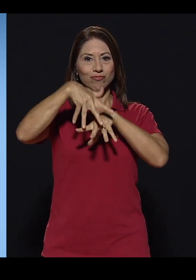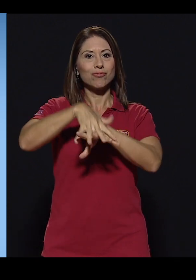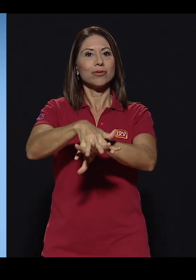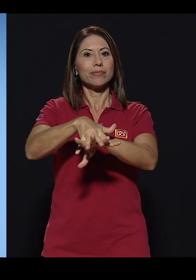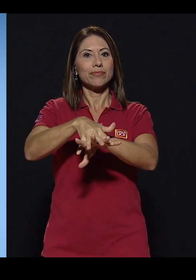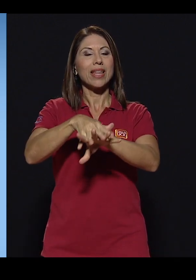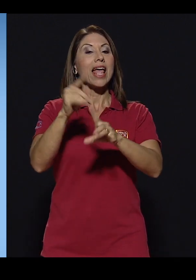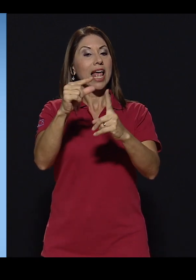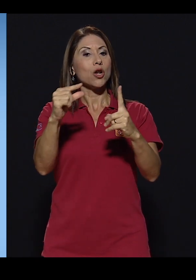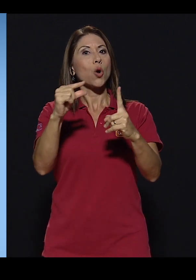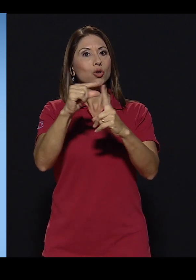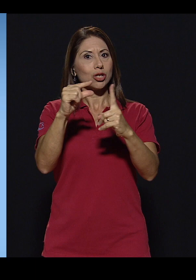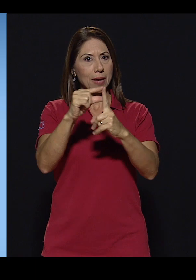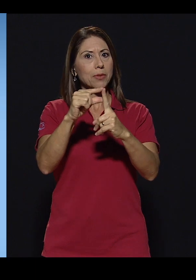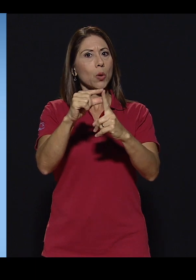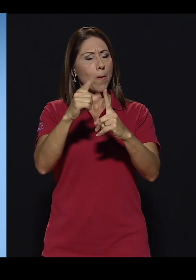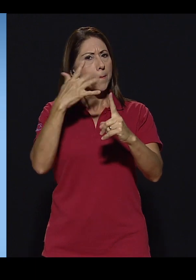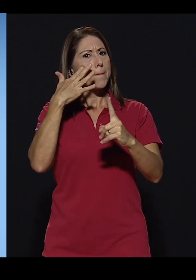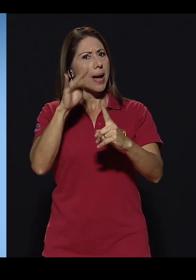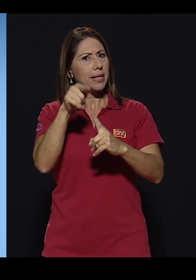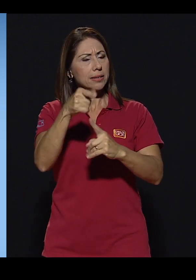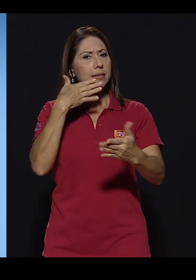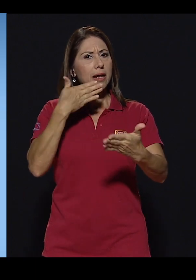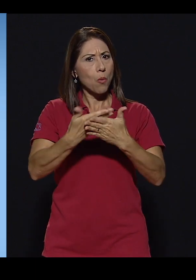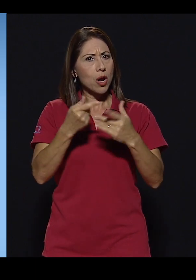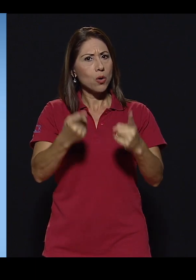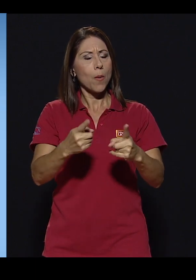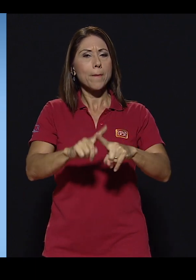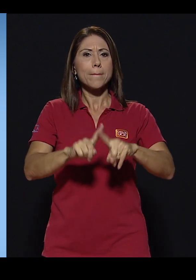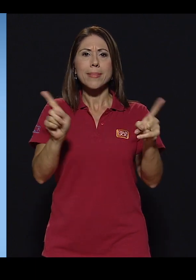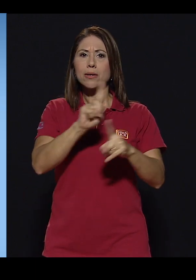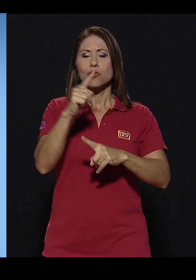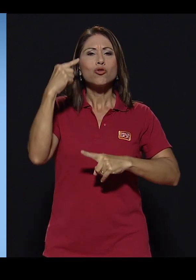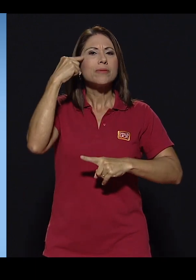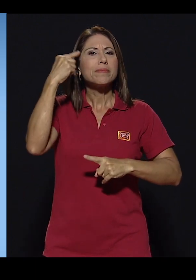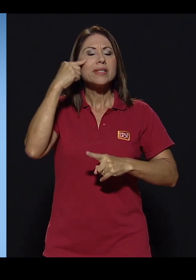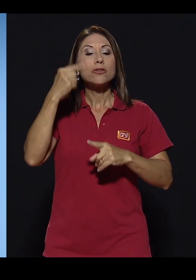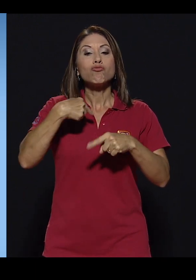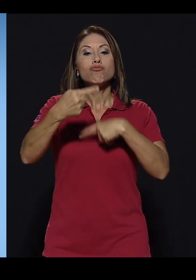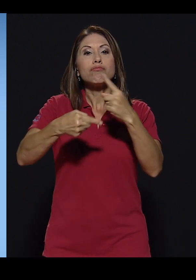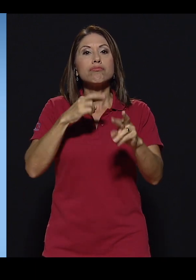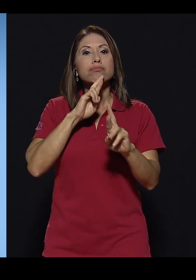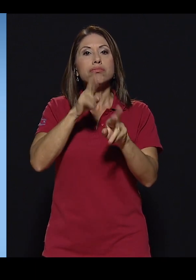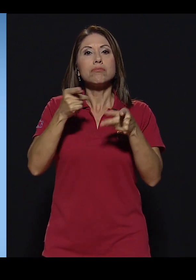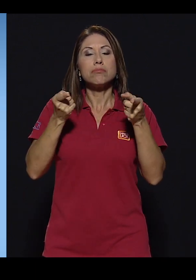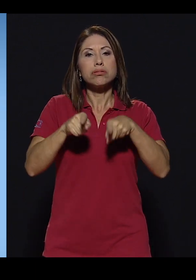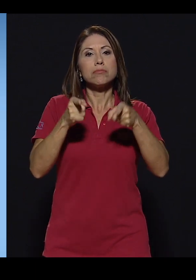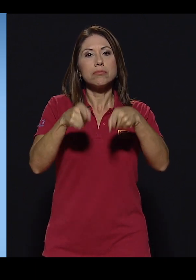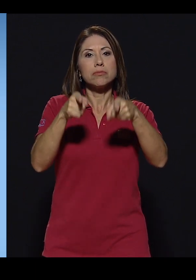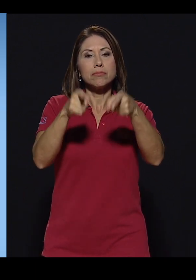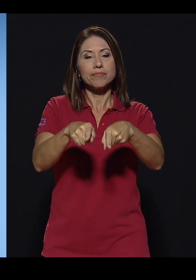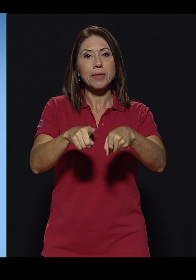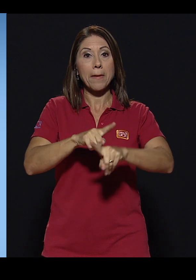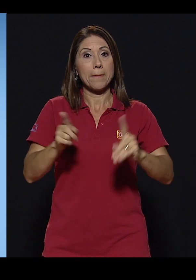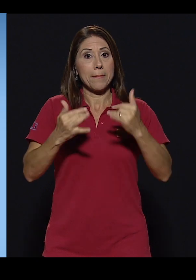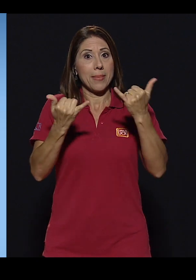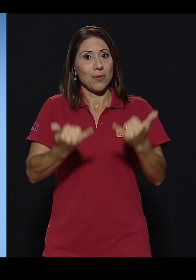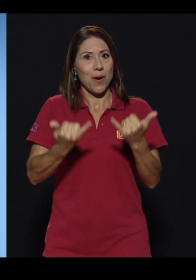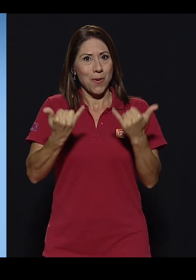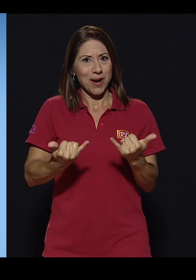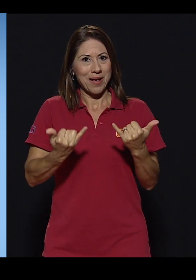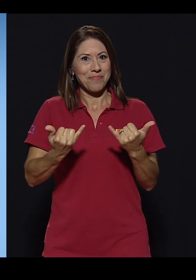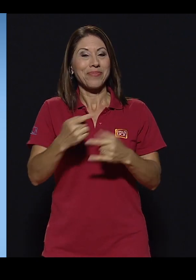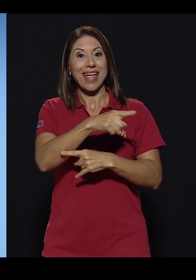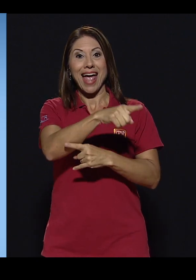el concepto como concepto parecía que era bueno pero no se pensó en las consecuencias que esto podía pero